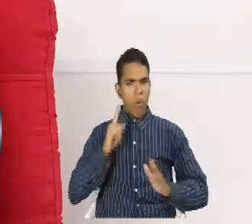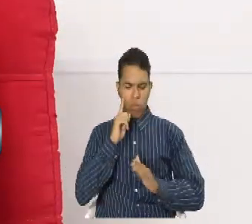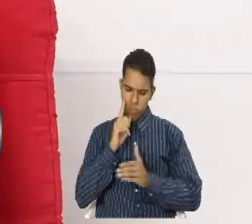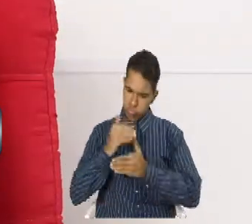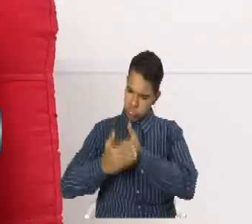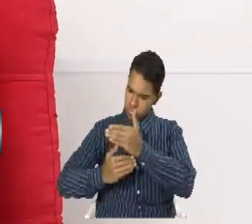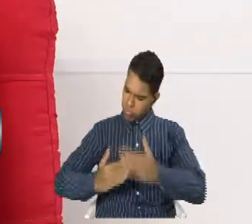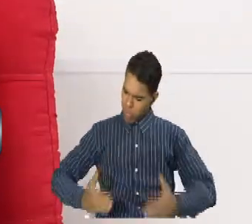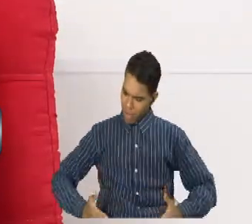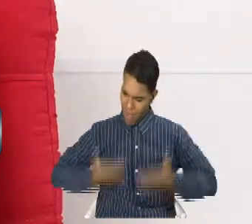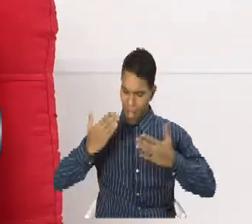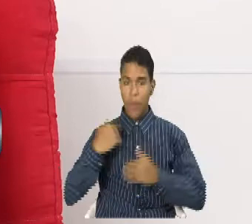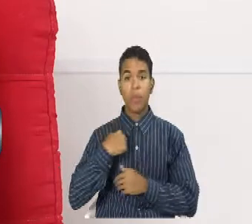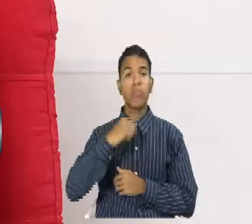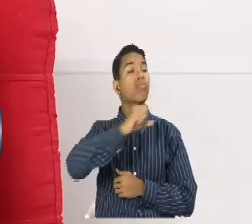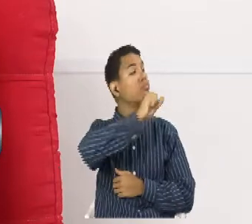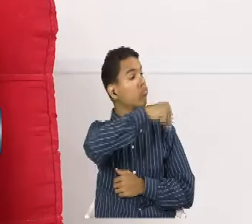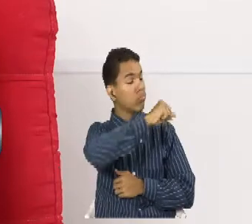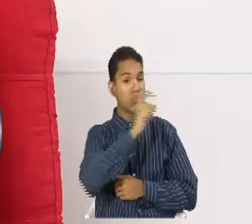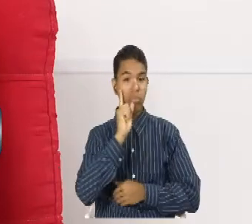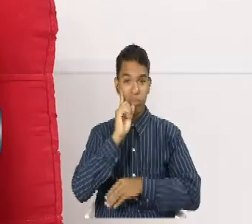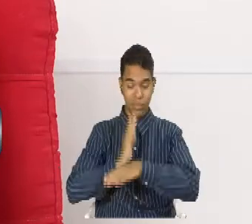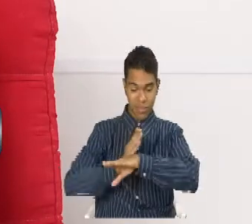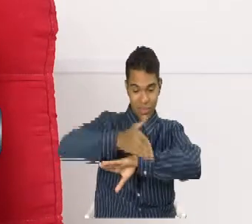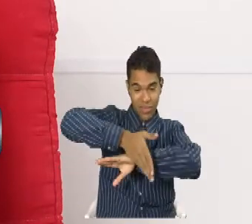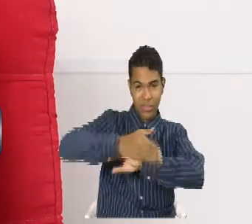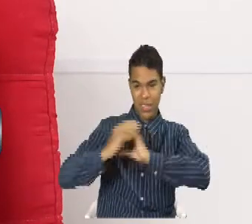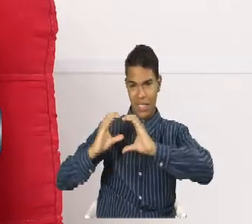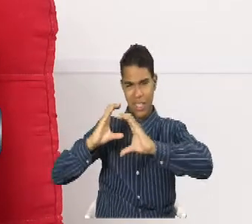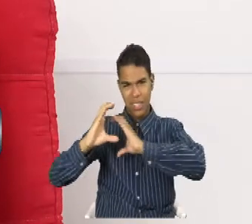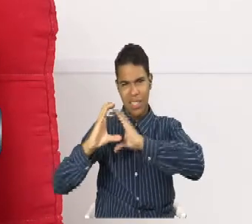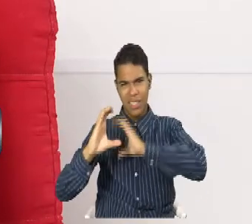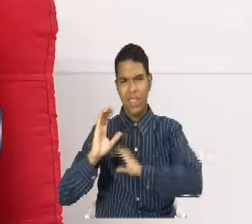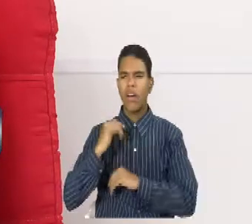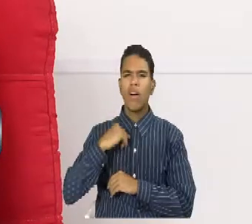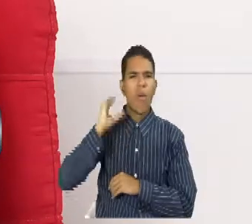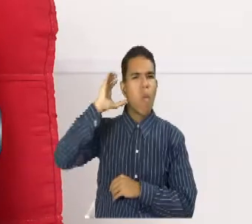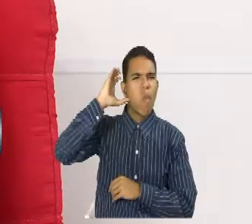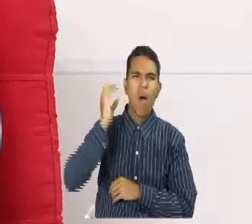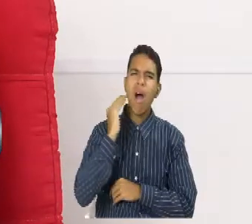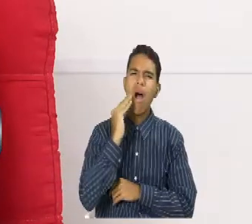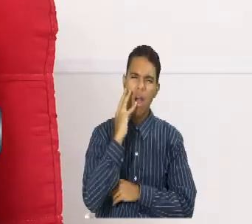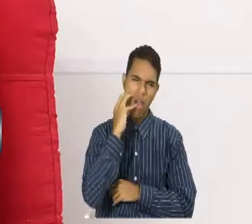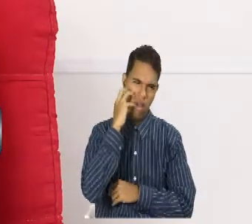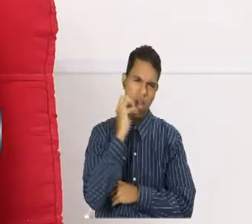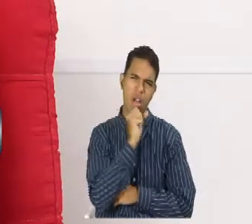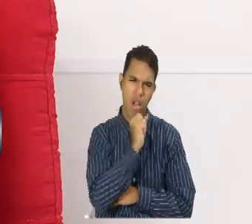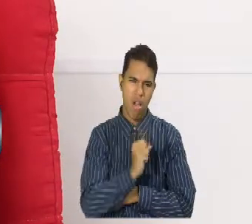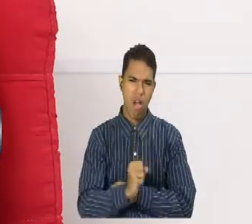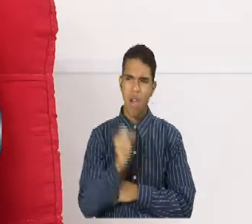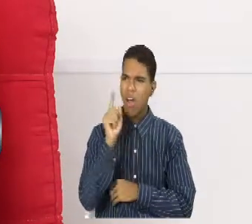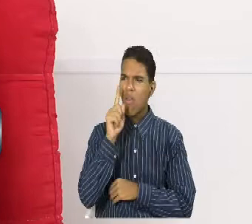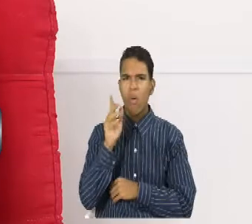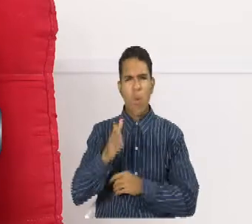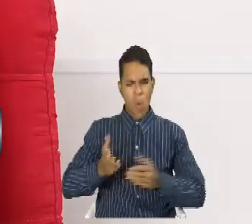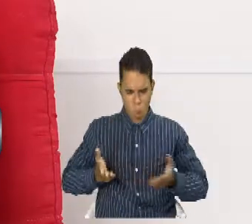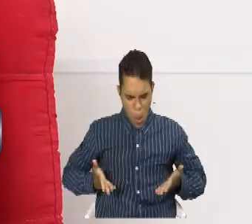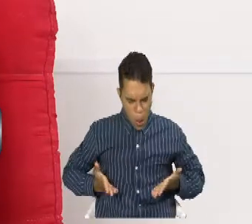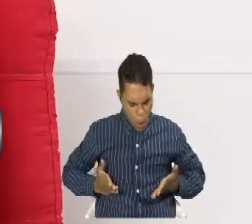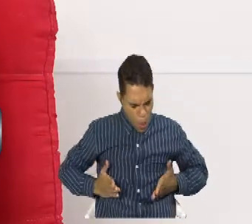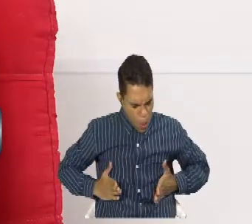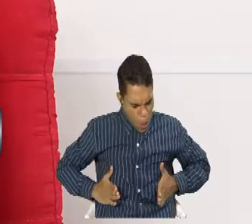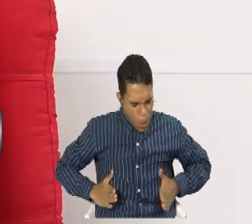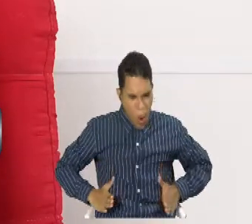por las redes sociales, hay una señora ya de muchos años que toda la vida usó corsé y tiene la cintura, de hecho, la más pequeña del mundo. Sí,